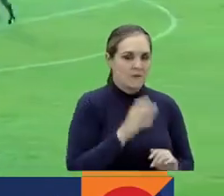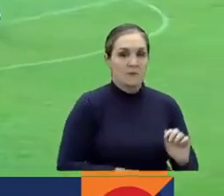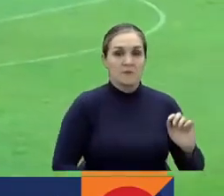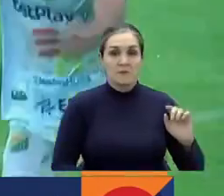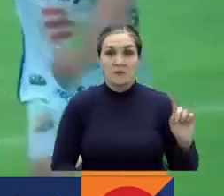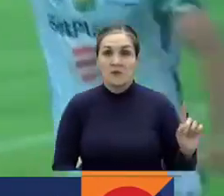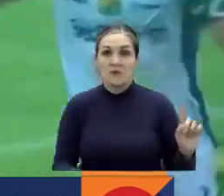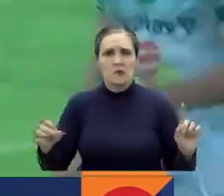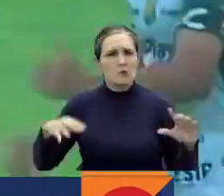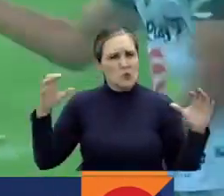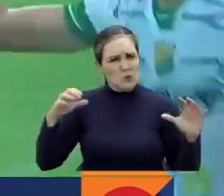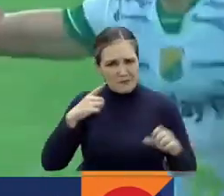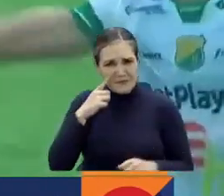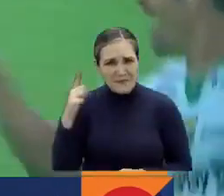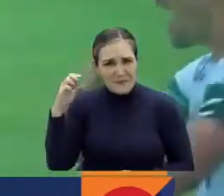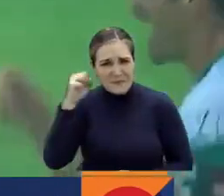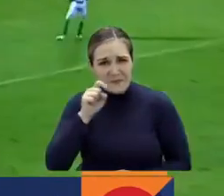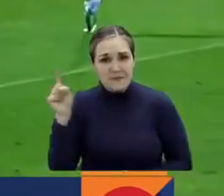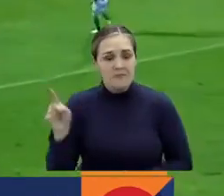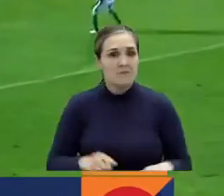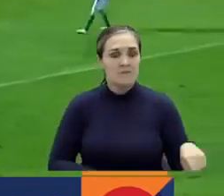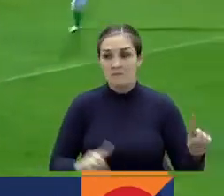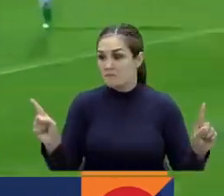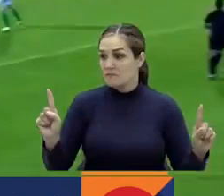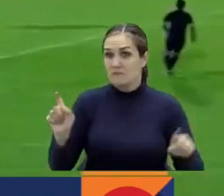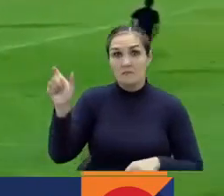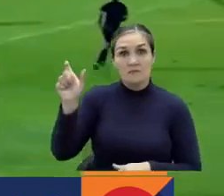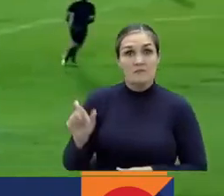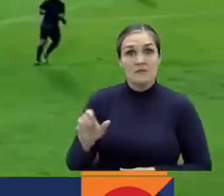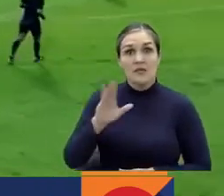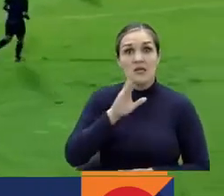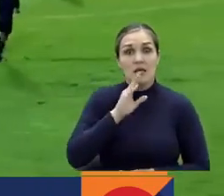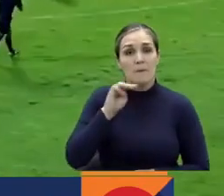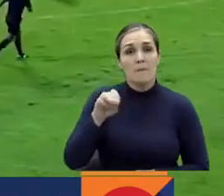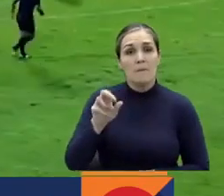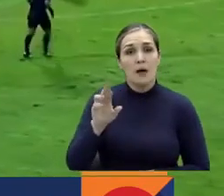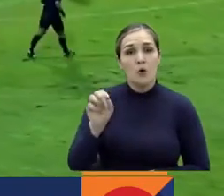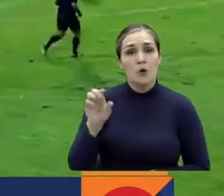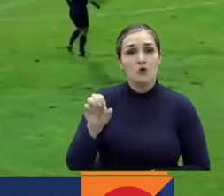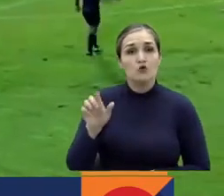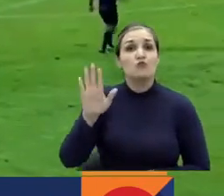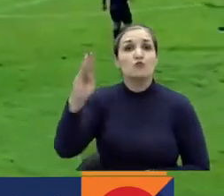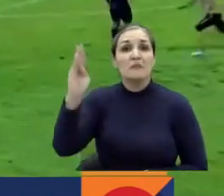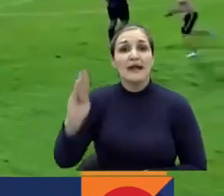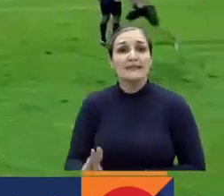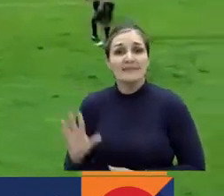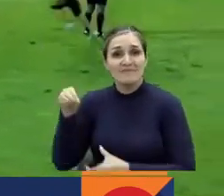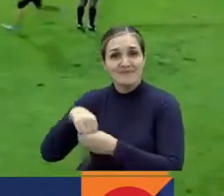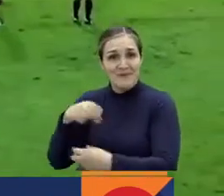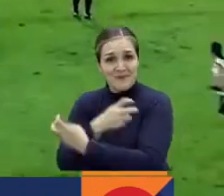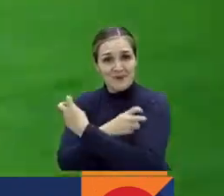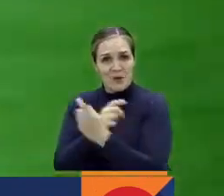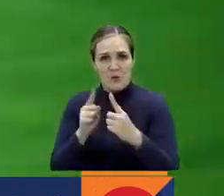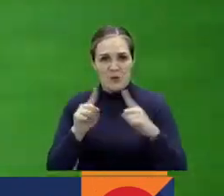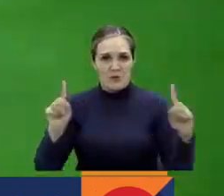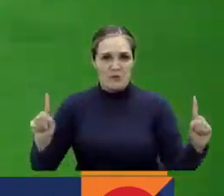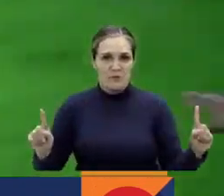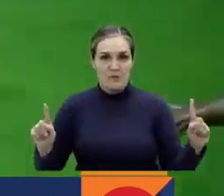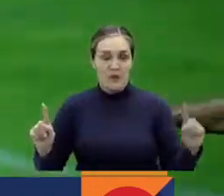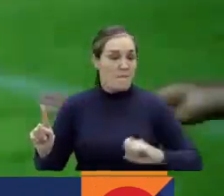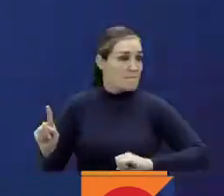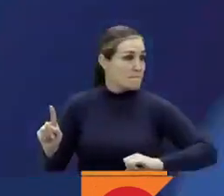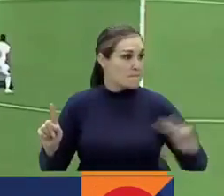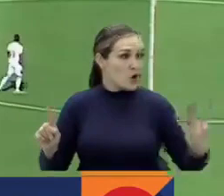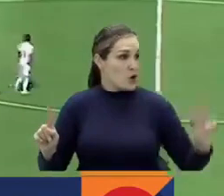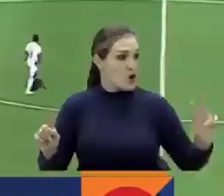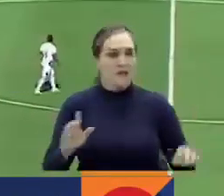por cierto, y Marcos Vinicius, el brasileño. Estos nuevos jugadores que llegaron al Atlético Huila para el 1-1. Y después Diego Valdés, minuto